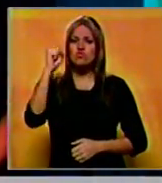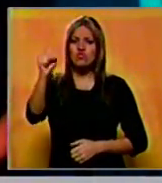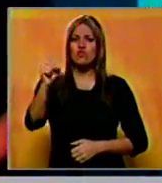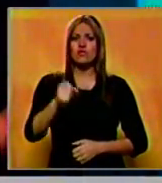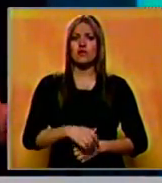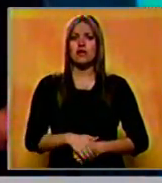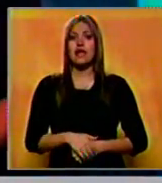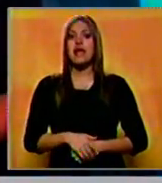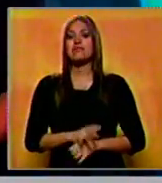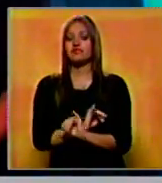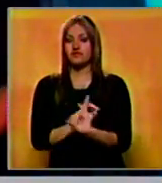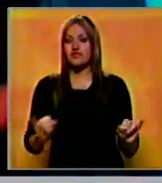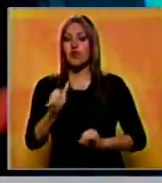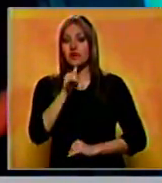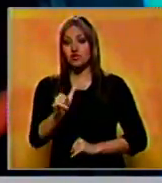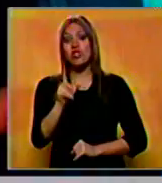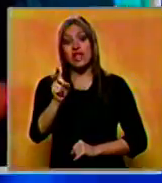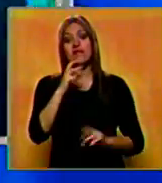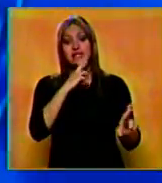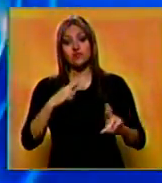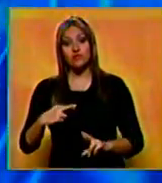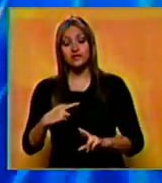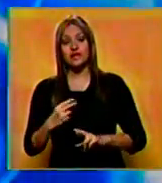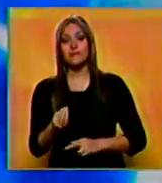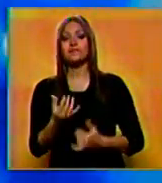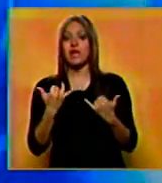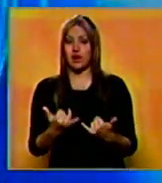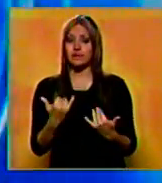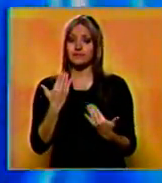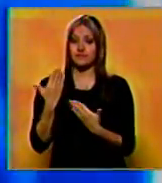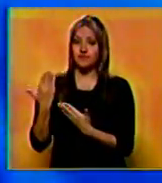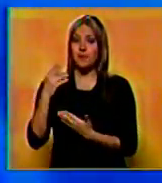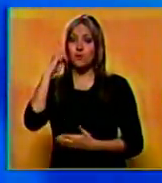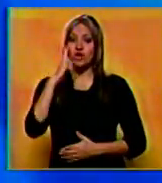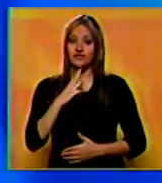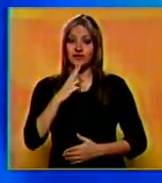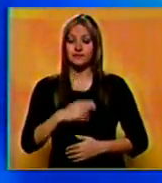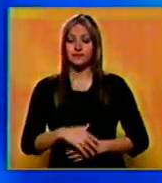oportuna. Esta es la información que podemos ofrecerles a esta hora desde el Estado Bolívar. Gracias.